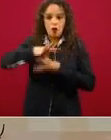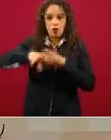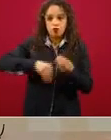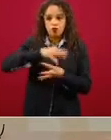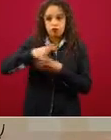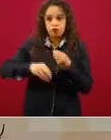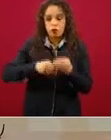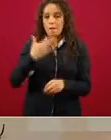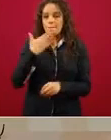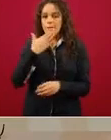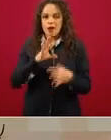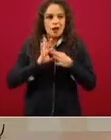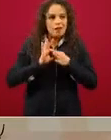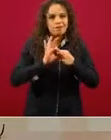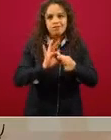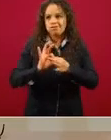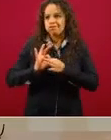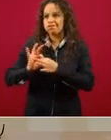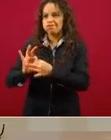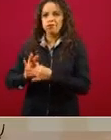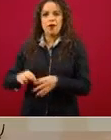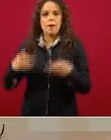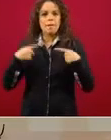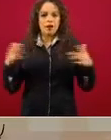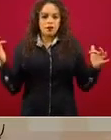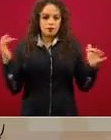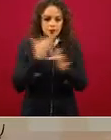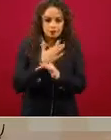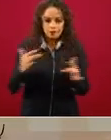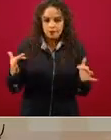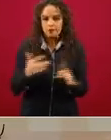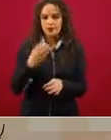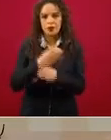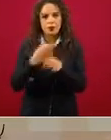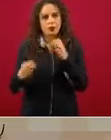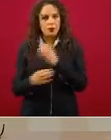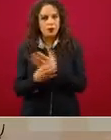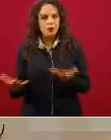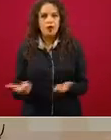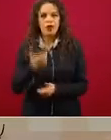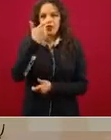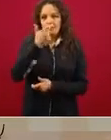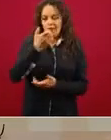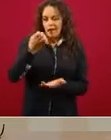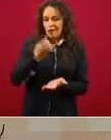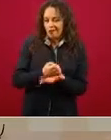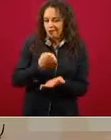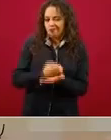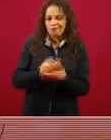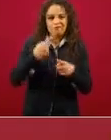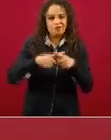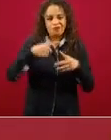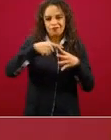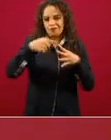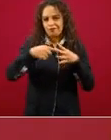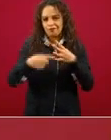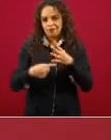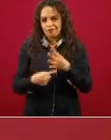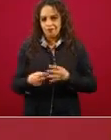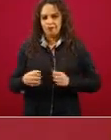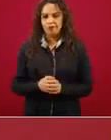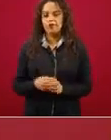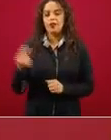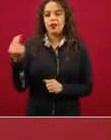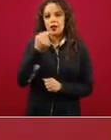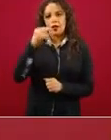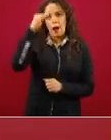alta vinculación, movimiento de personas, movimiento de bienes, dependencias económicas, etcétera, valía la pena considerarla